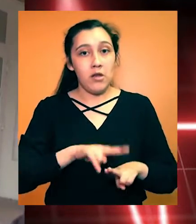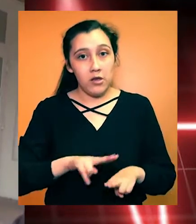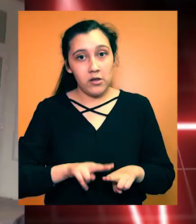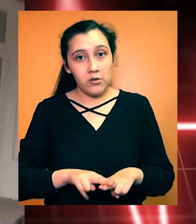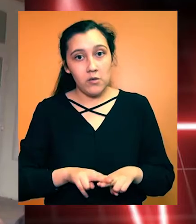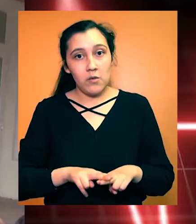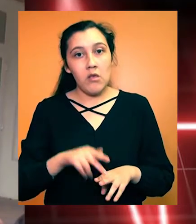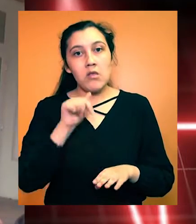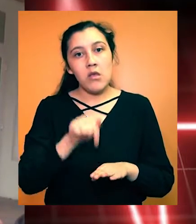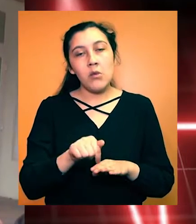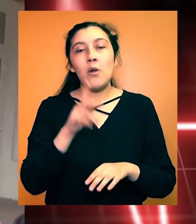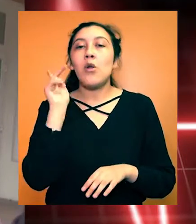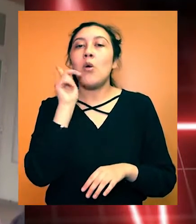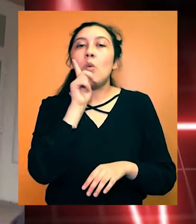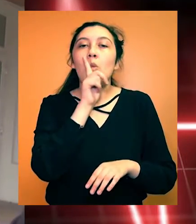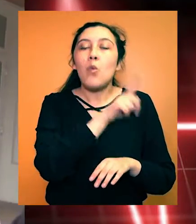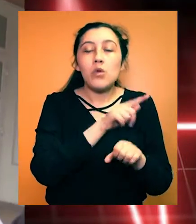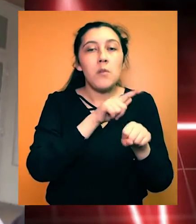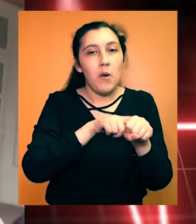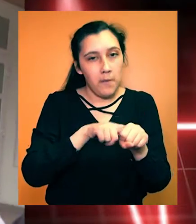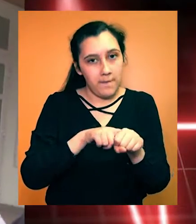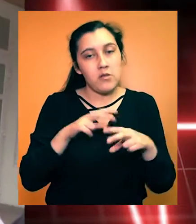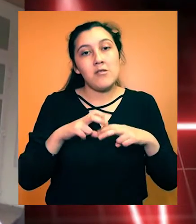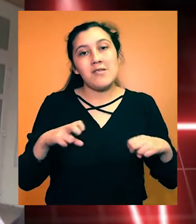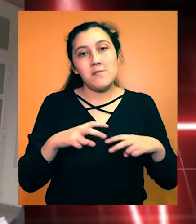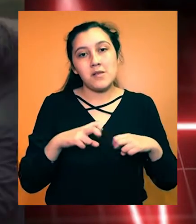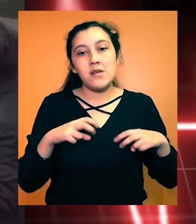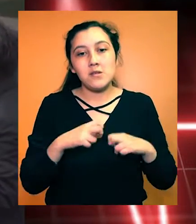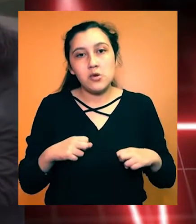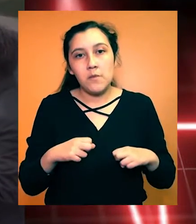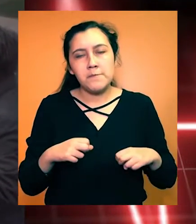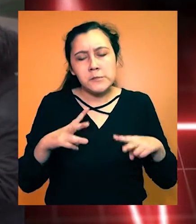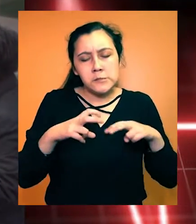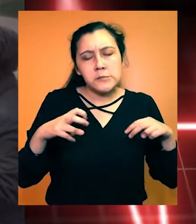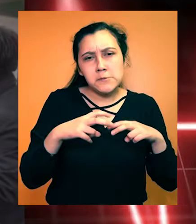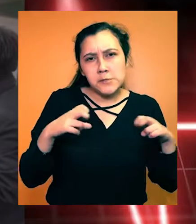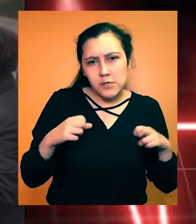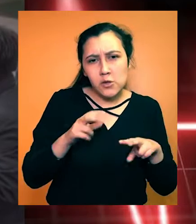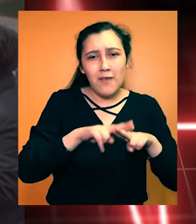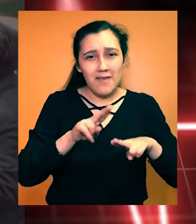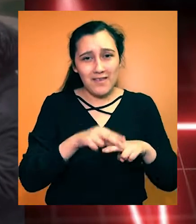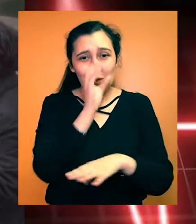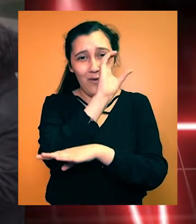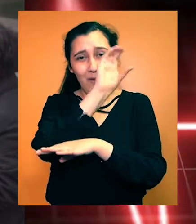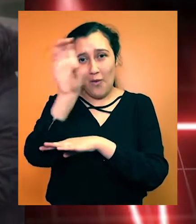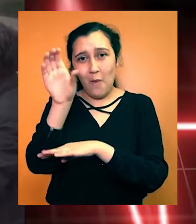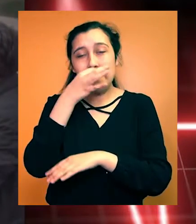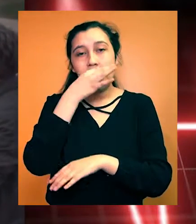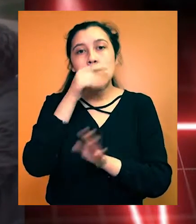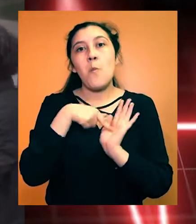ya estamos ya llegando a los últimos momentos de la investigación. Los análisis realizados por el Instituto